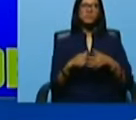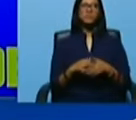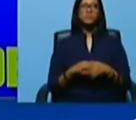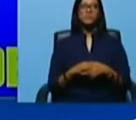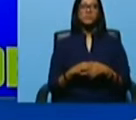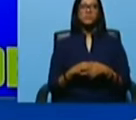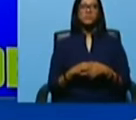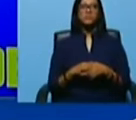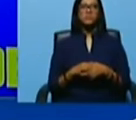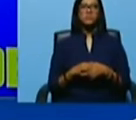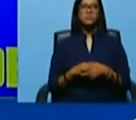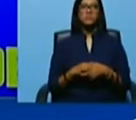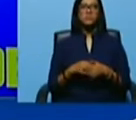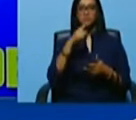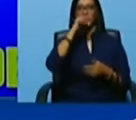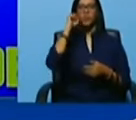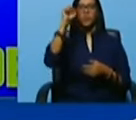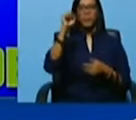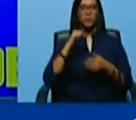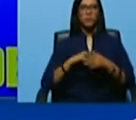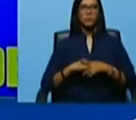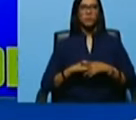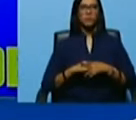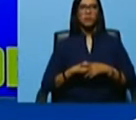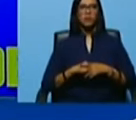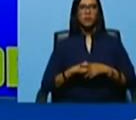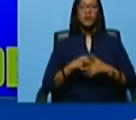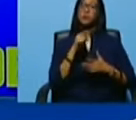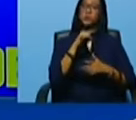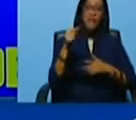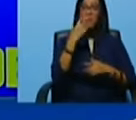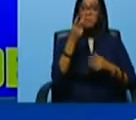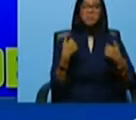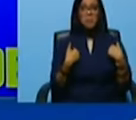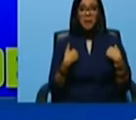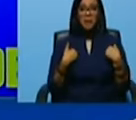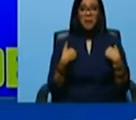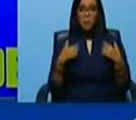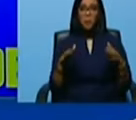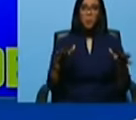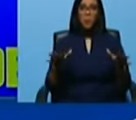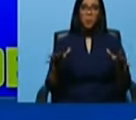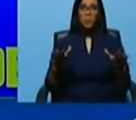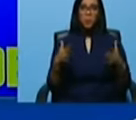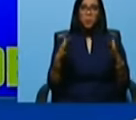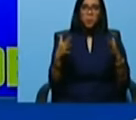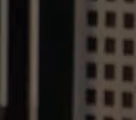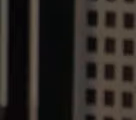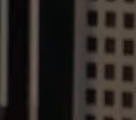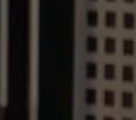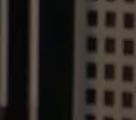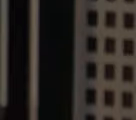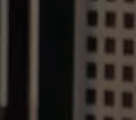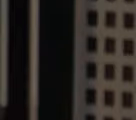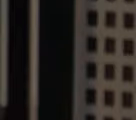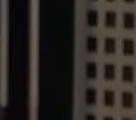Cuando decía que si Corina se va de allí es el hundimiento moral ya delut Señor